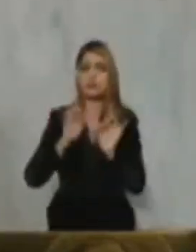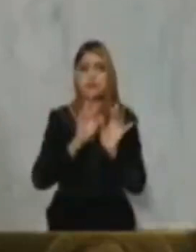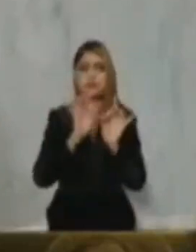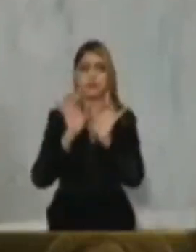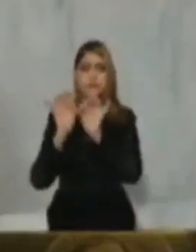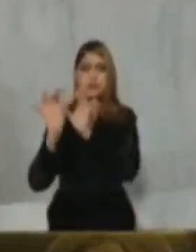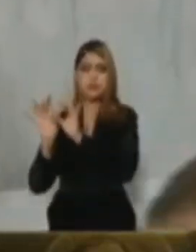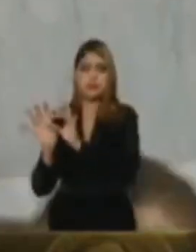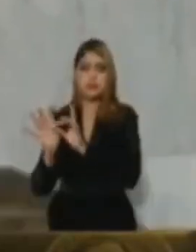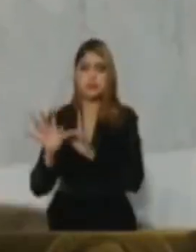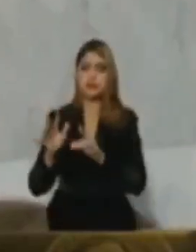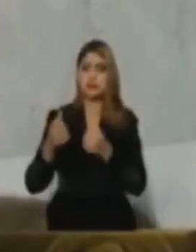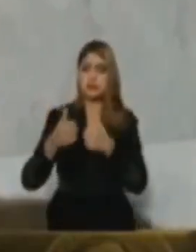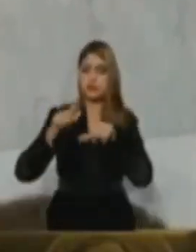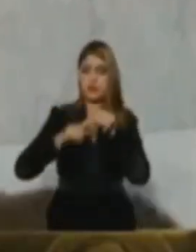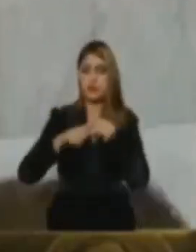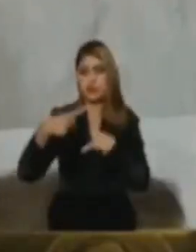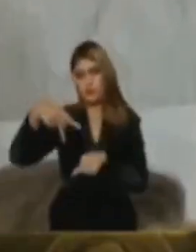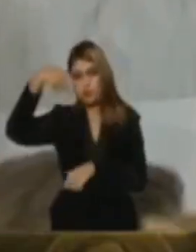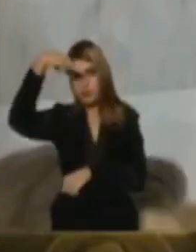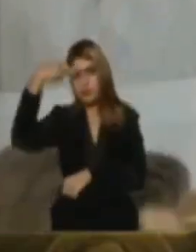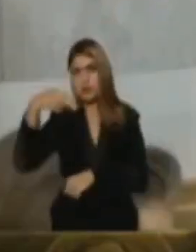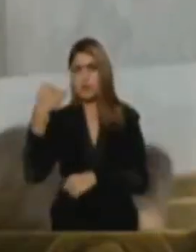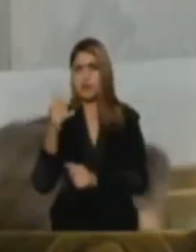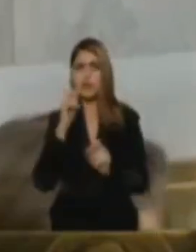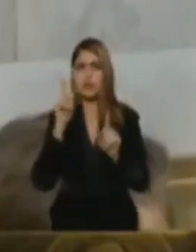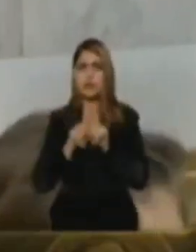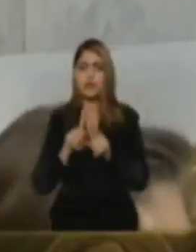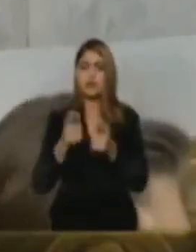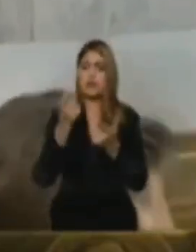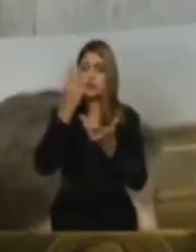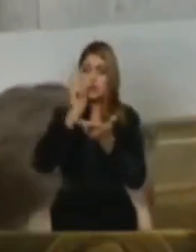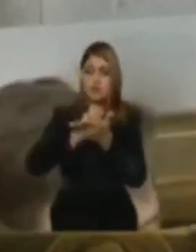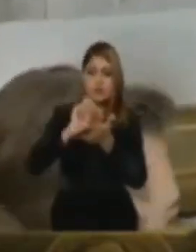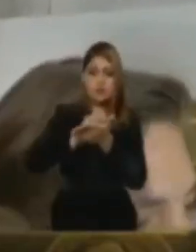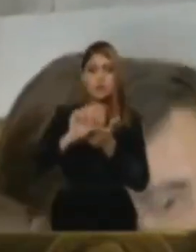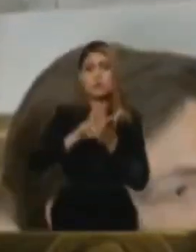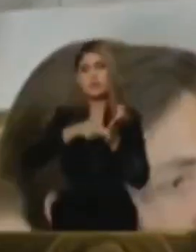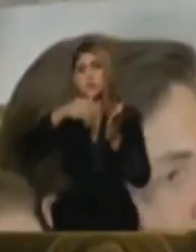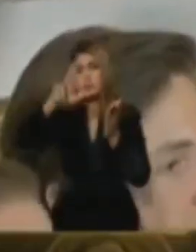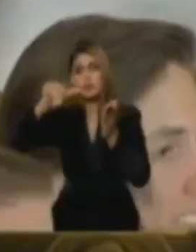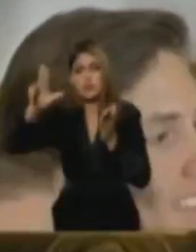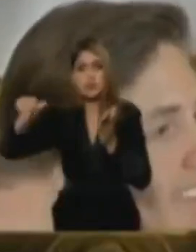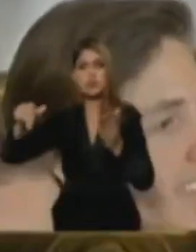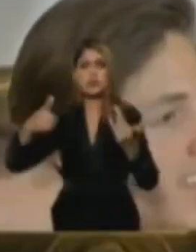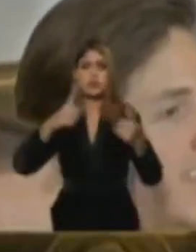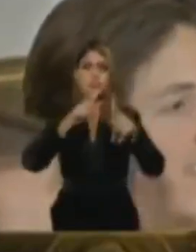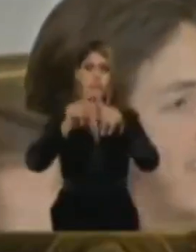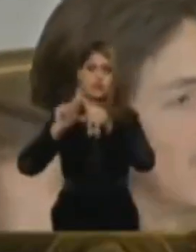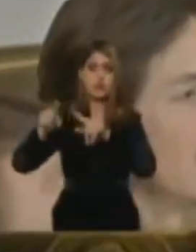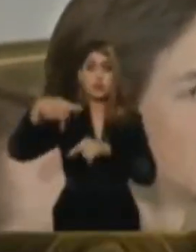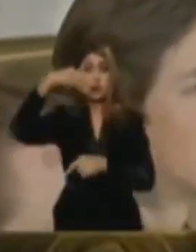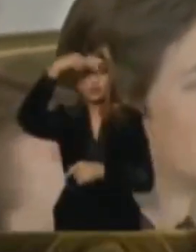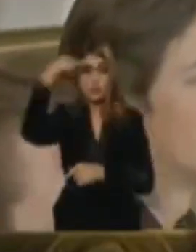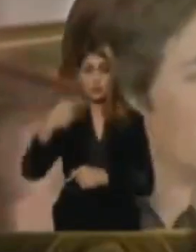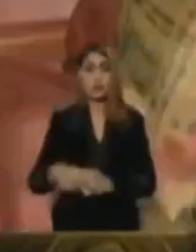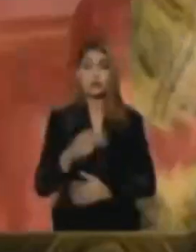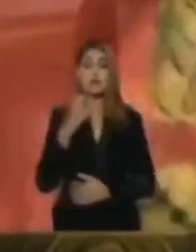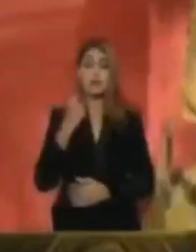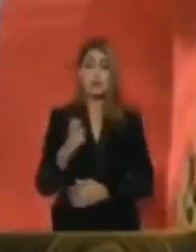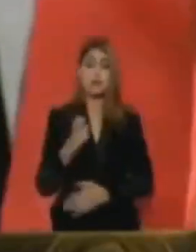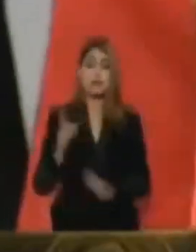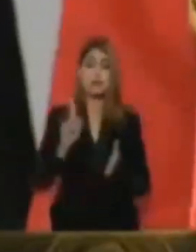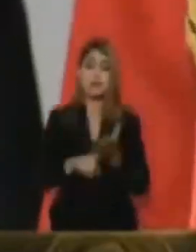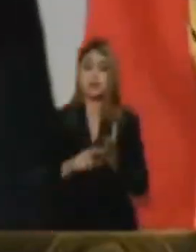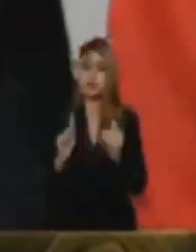en México, también por supuesto de las letras, de la literatura, de la pintura de México, y que a través de